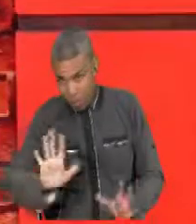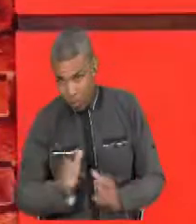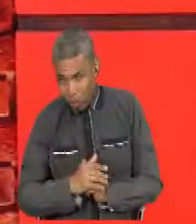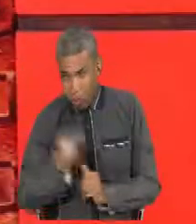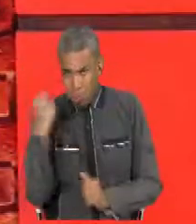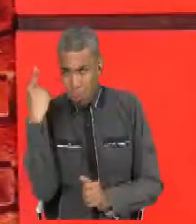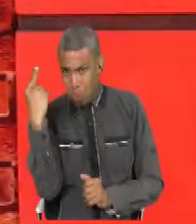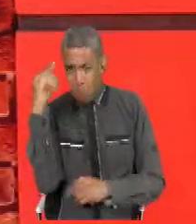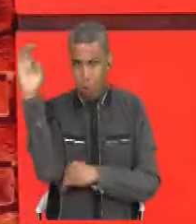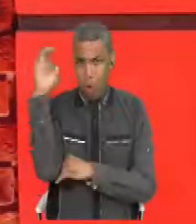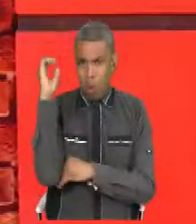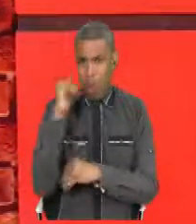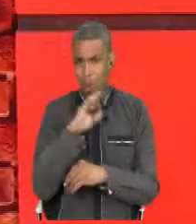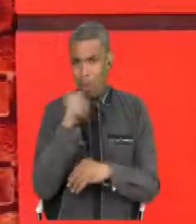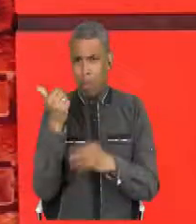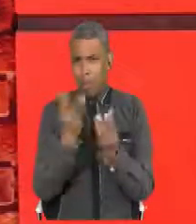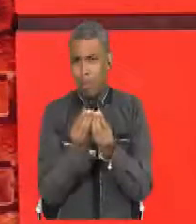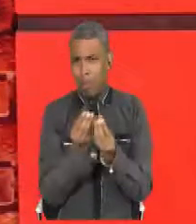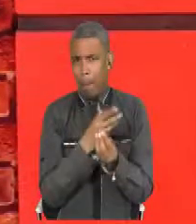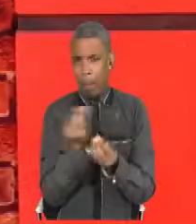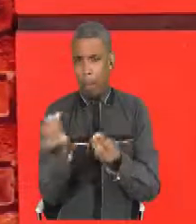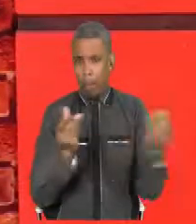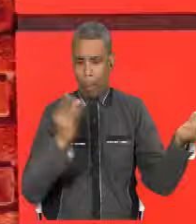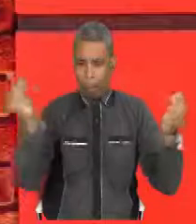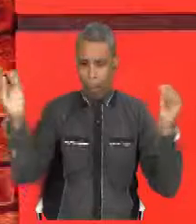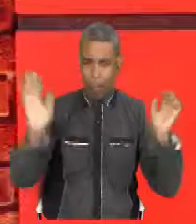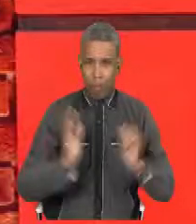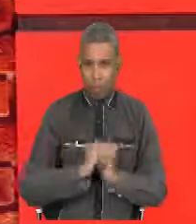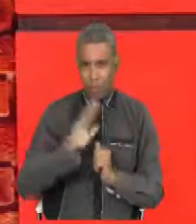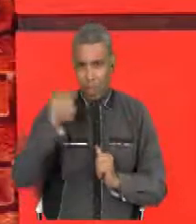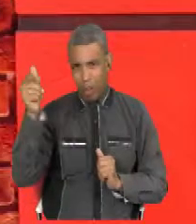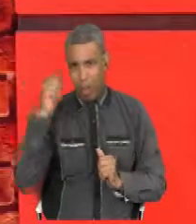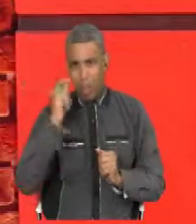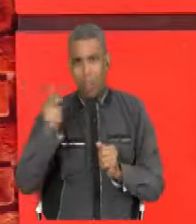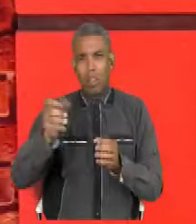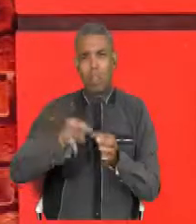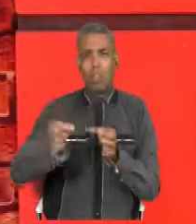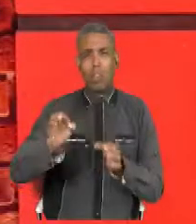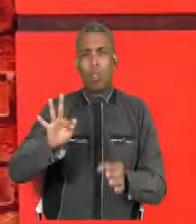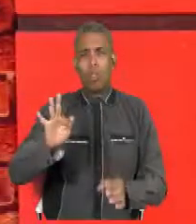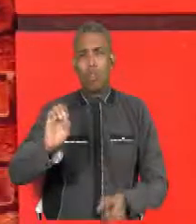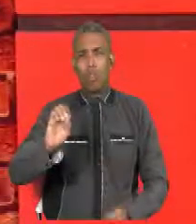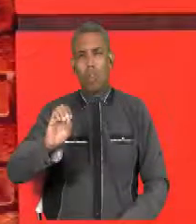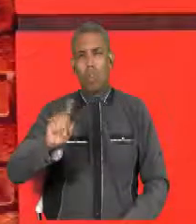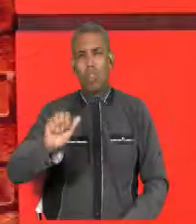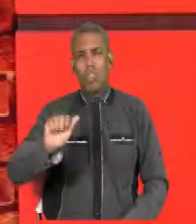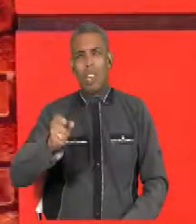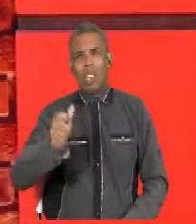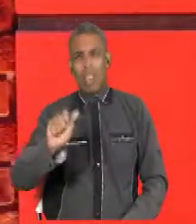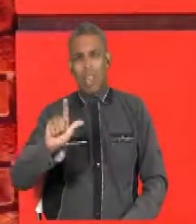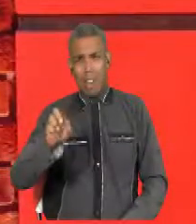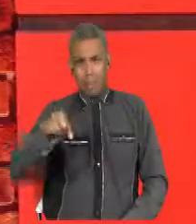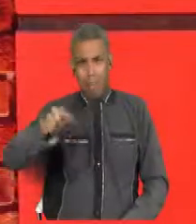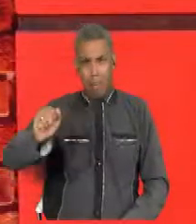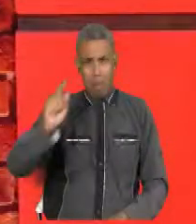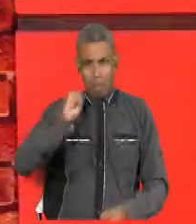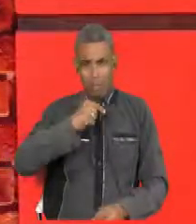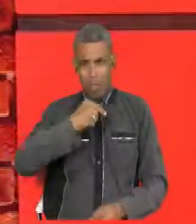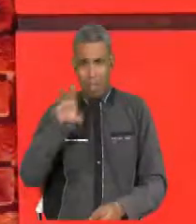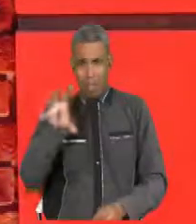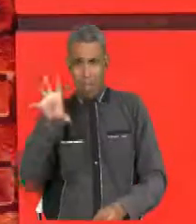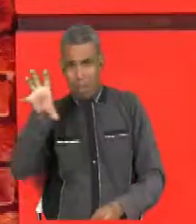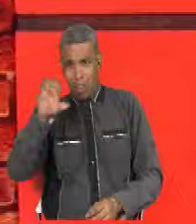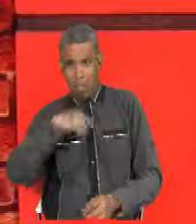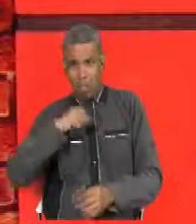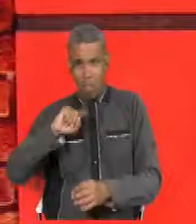me fui para otra ciudad, para Antofagasta, que era donde, al norte de Chile, que era donde yo radicaba. Pero yo era la marca Pasaporte 4, entonces